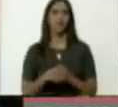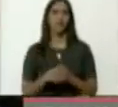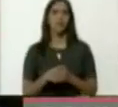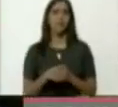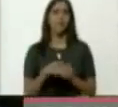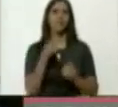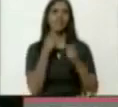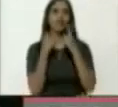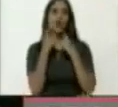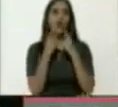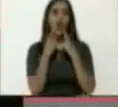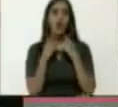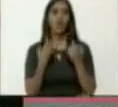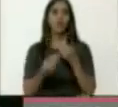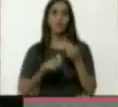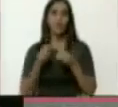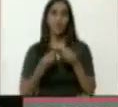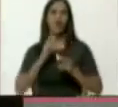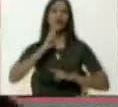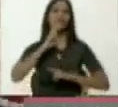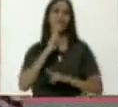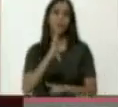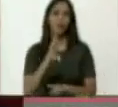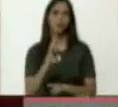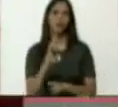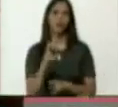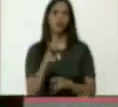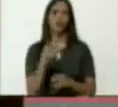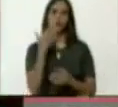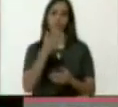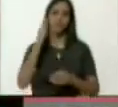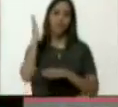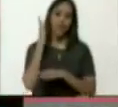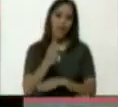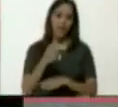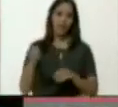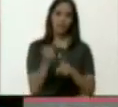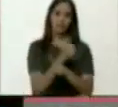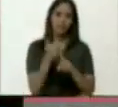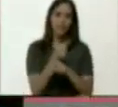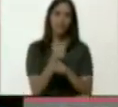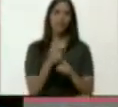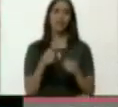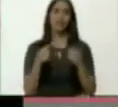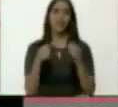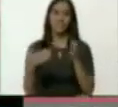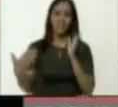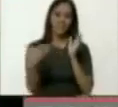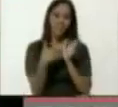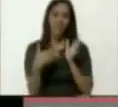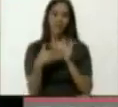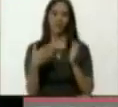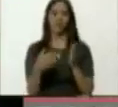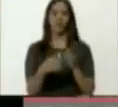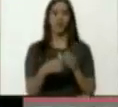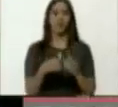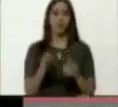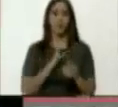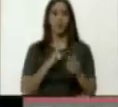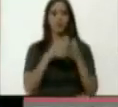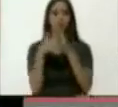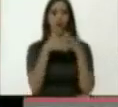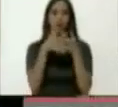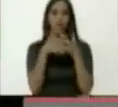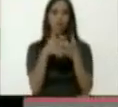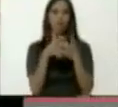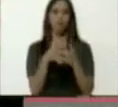tricolor el que ha sido como una especie de respuesta frente a las agresiones y frente a ese ataque sistemático por parte de los Estados